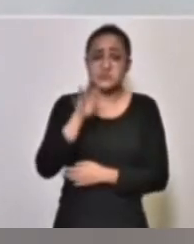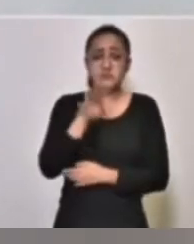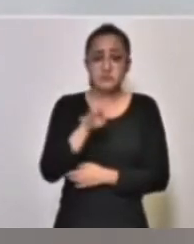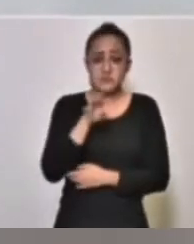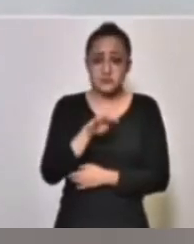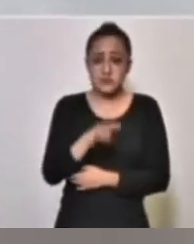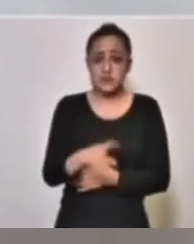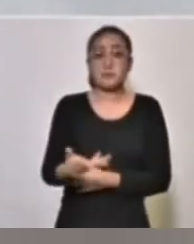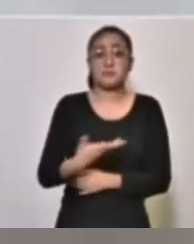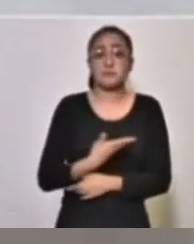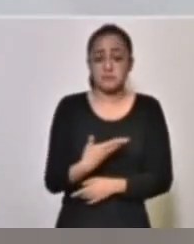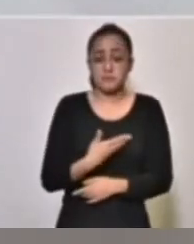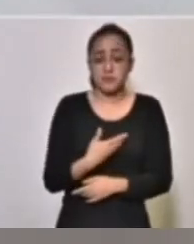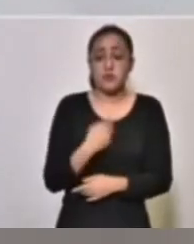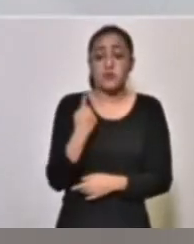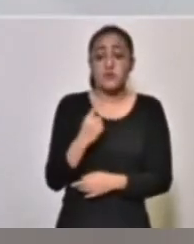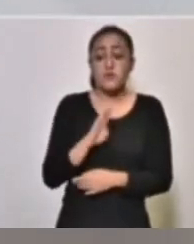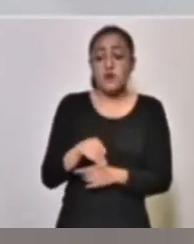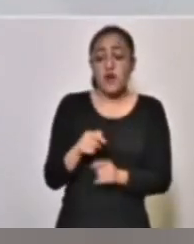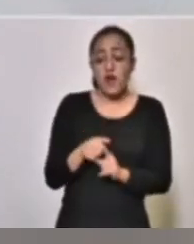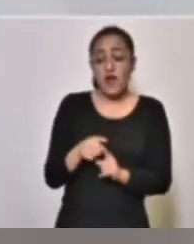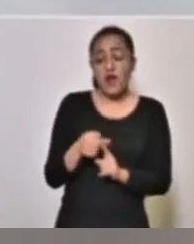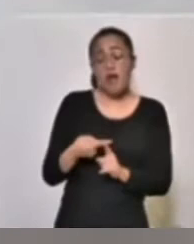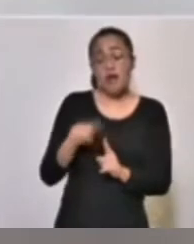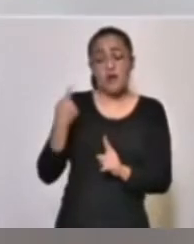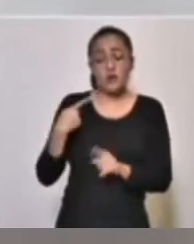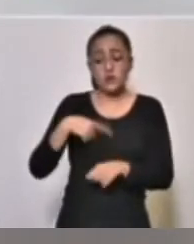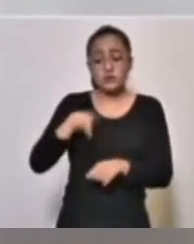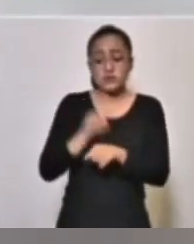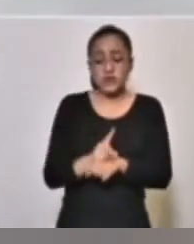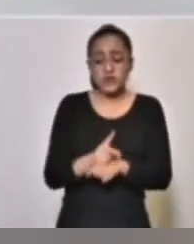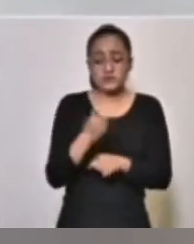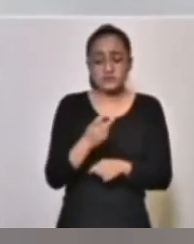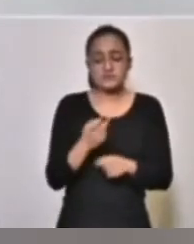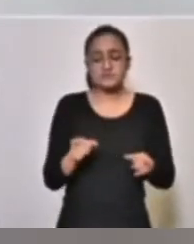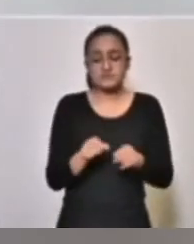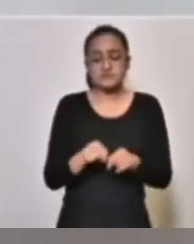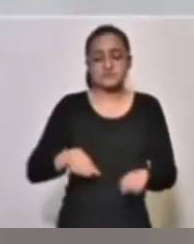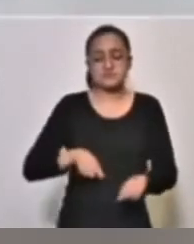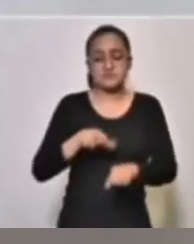16.419, teniendo una defunción en las últimas 24